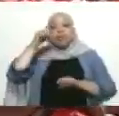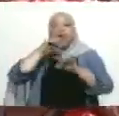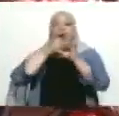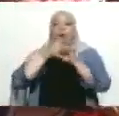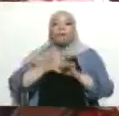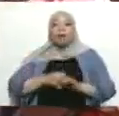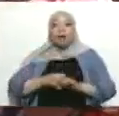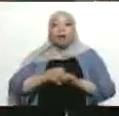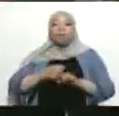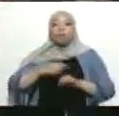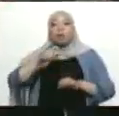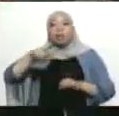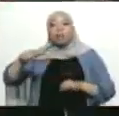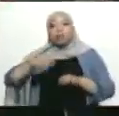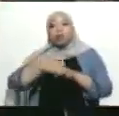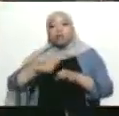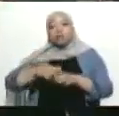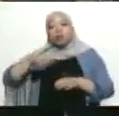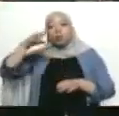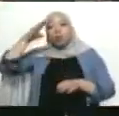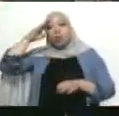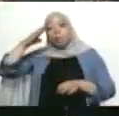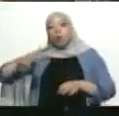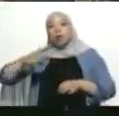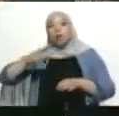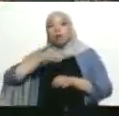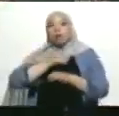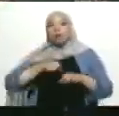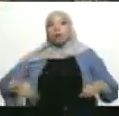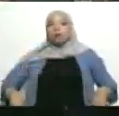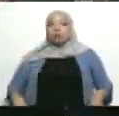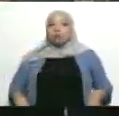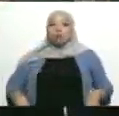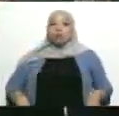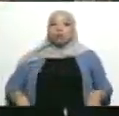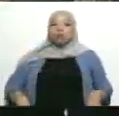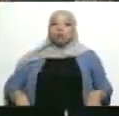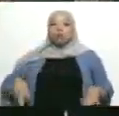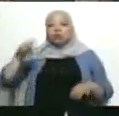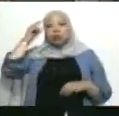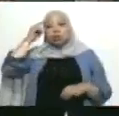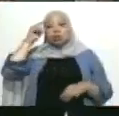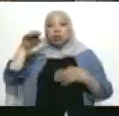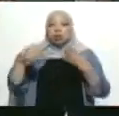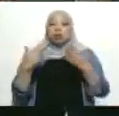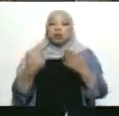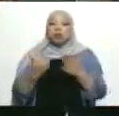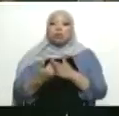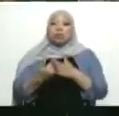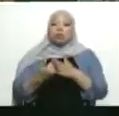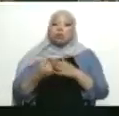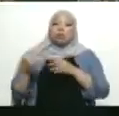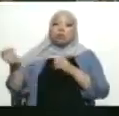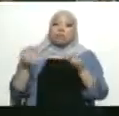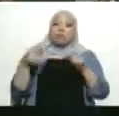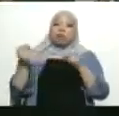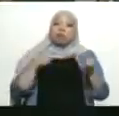los milicianos, hasta que se fue dando la fecha nefasta en la que ellos pretendían invadir el